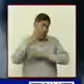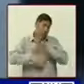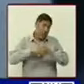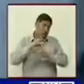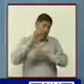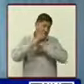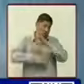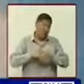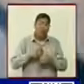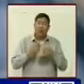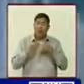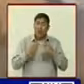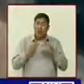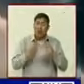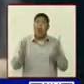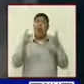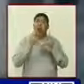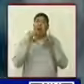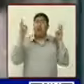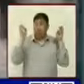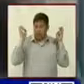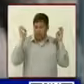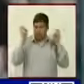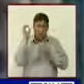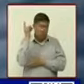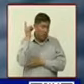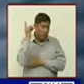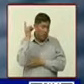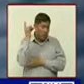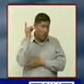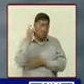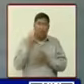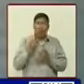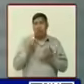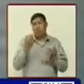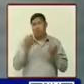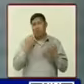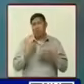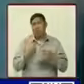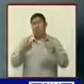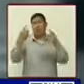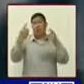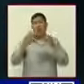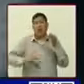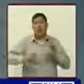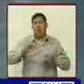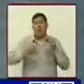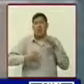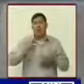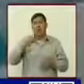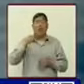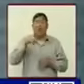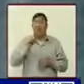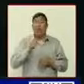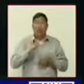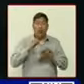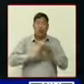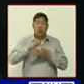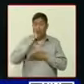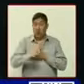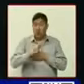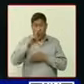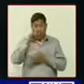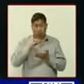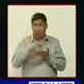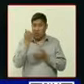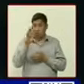ambos países, hasta que el caso de la demanda marítima boliviana llegó a la Corte Internacional de Justicia en La Haya. Y en octubre del